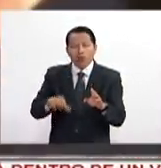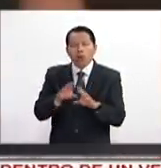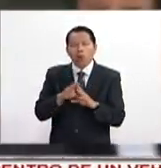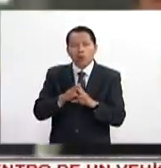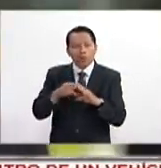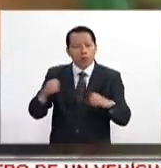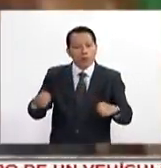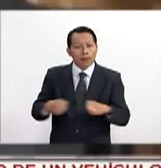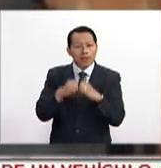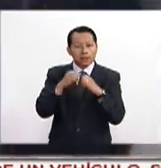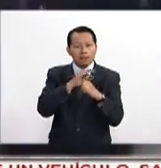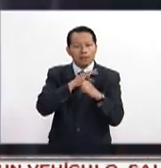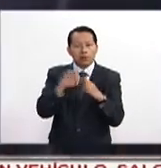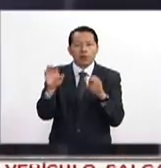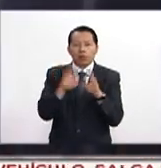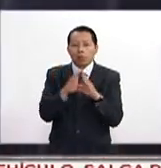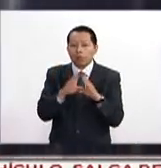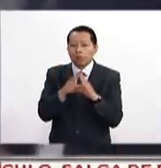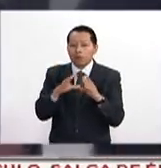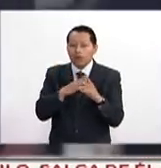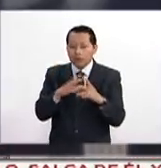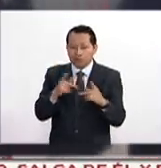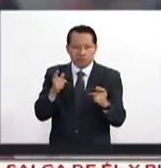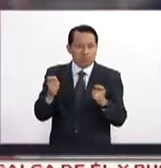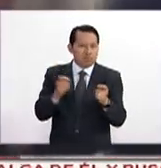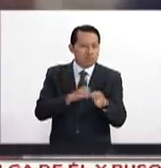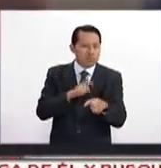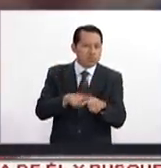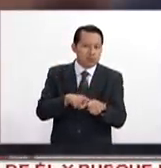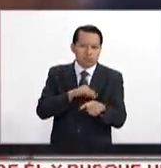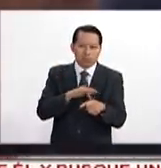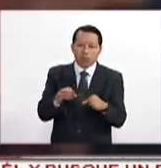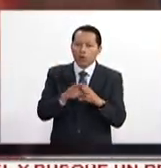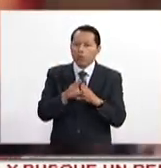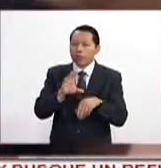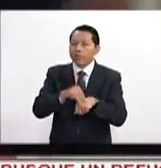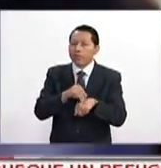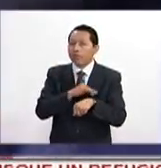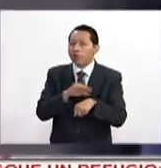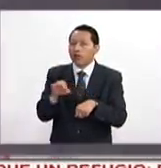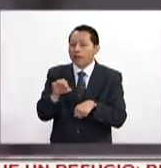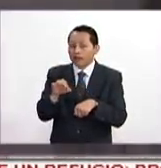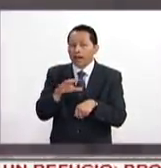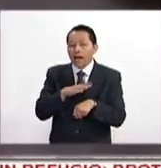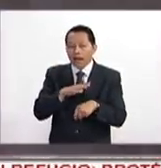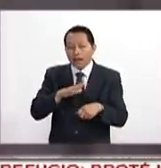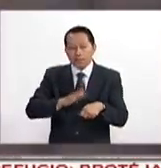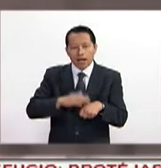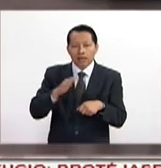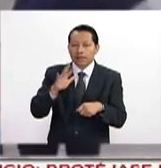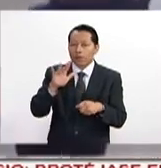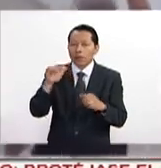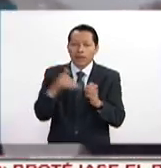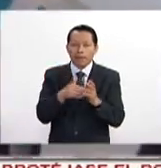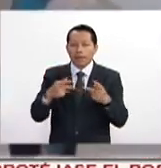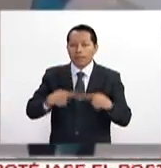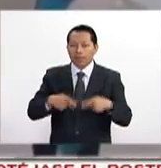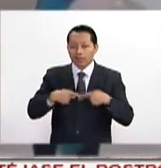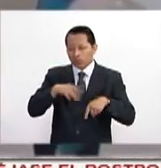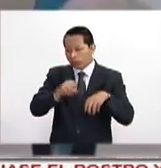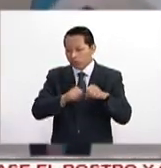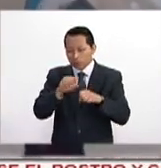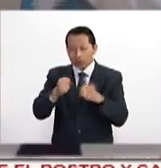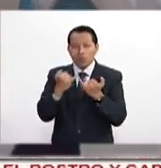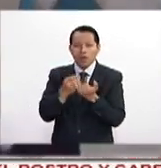de emergencia para disponer de poderes especiales que, aseguran, le han permitido detener a más de 50,000 personas y